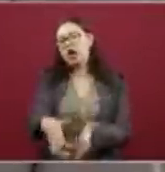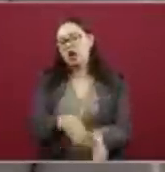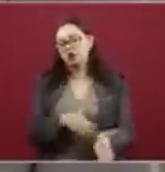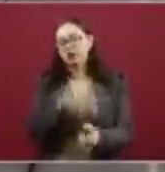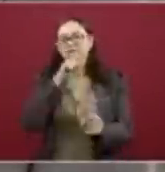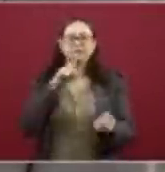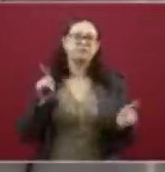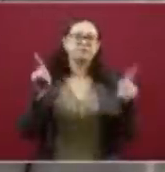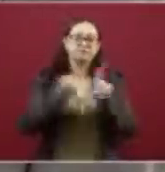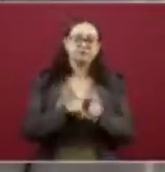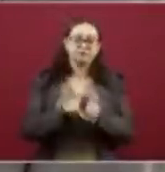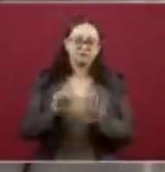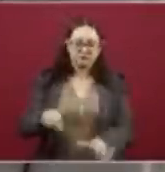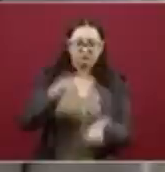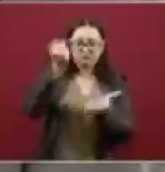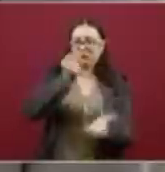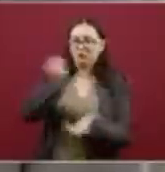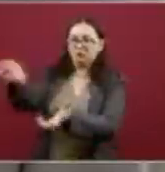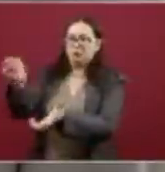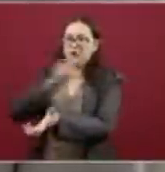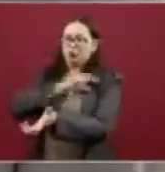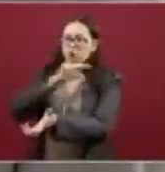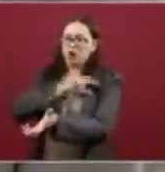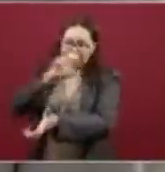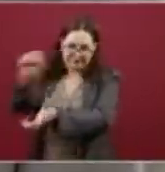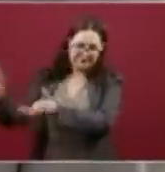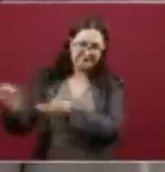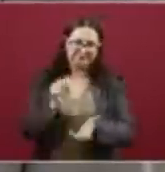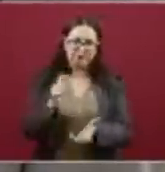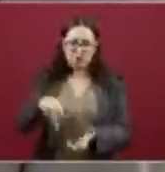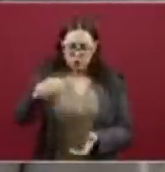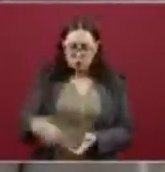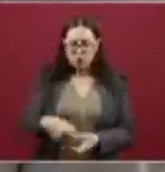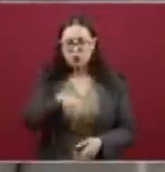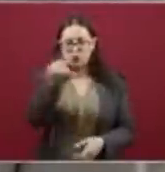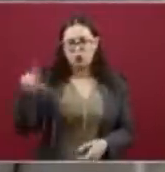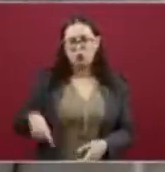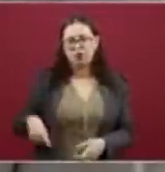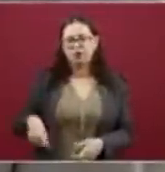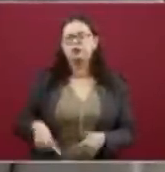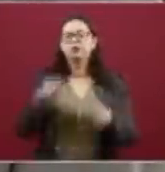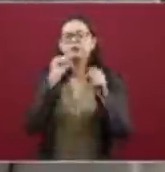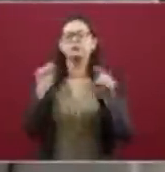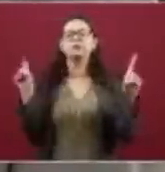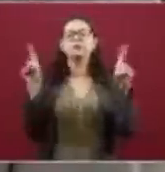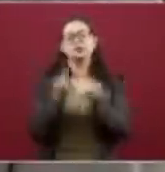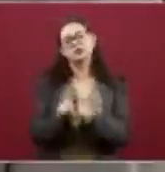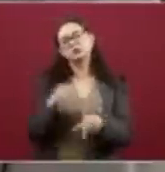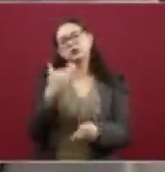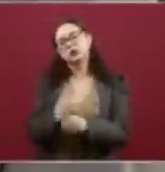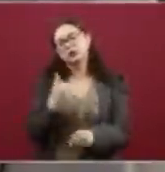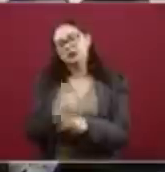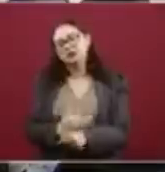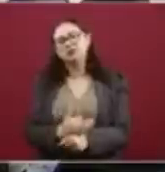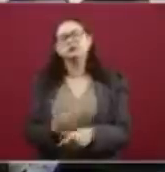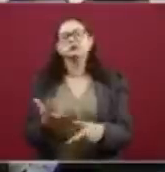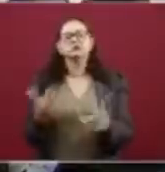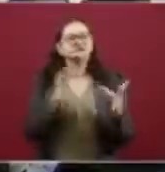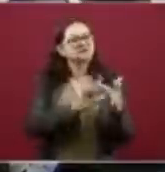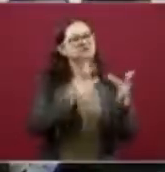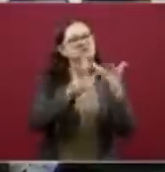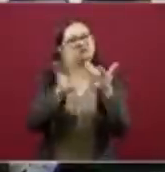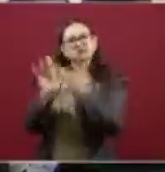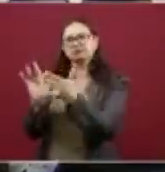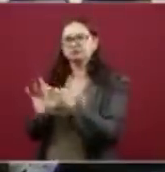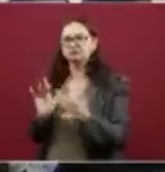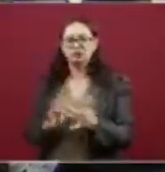se canalizan a una empresa particular. De la misma manera, se están reforzando los mecanismos de cooperación entre los